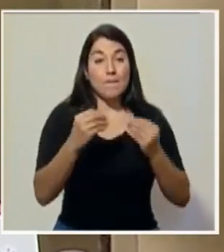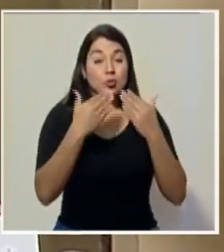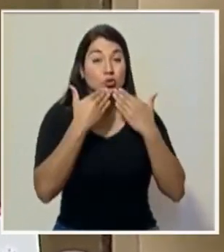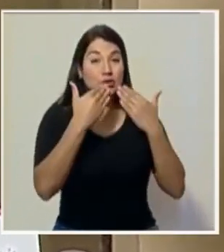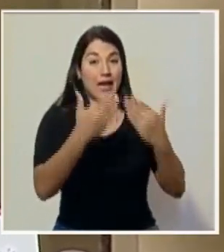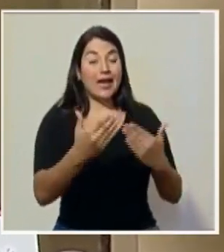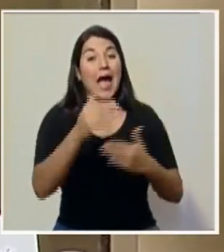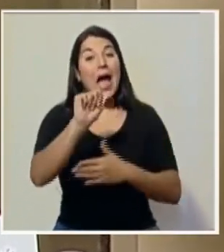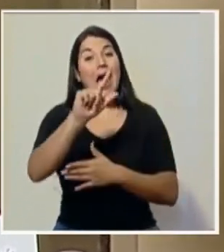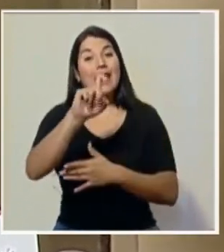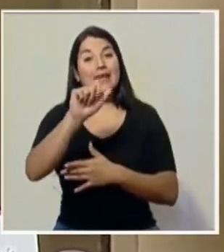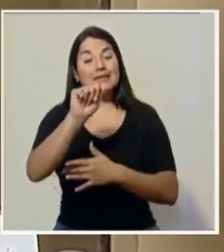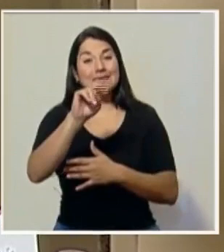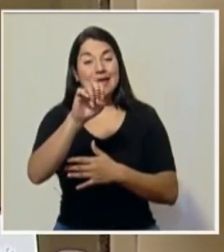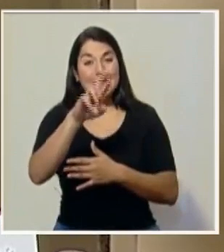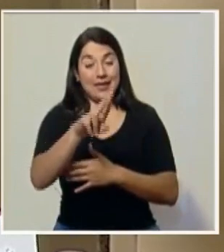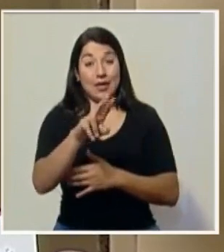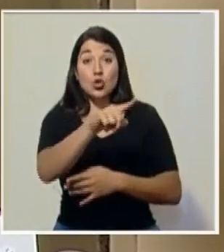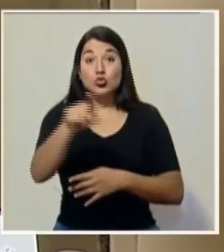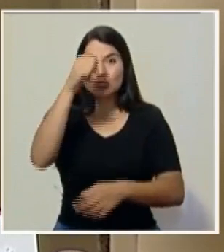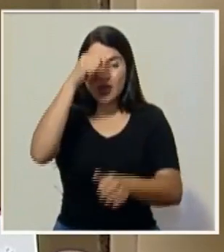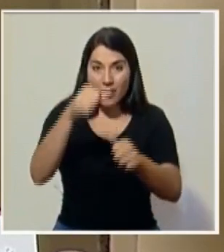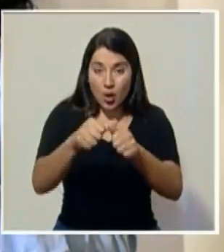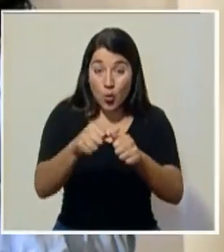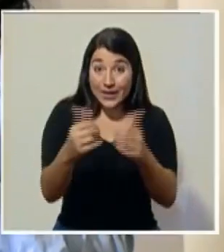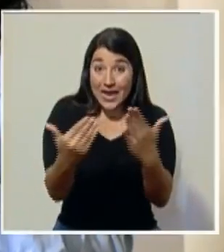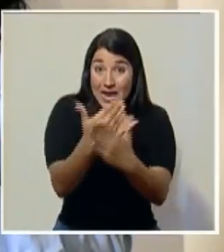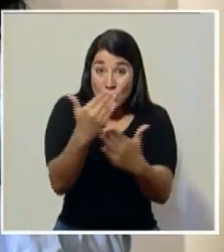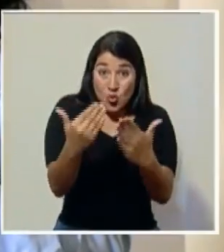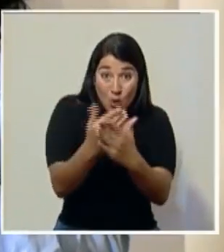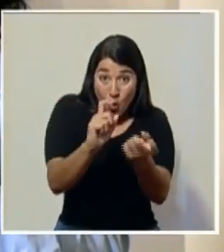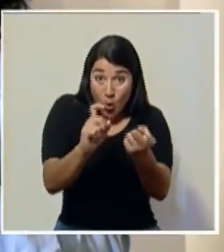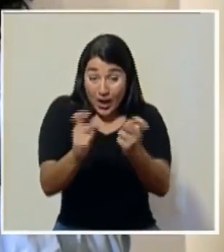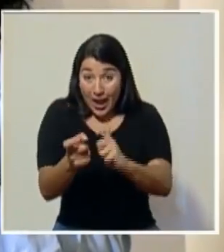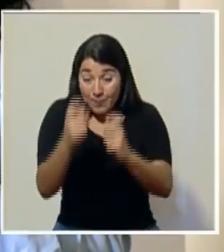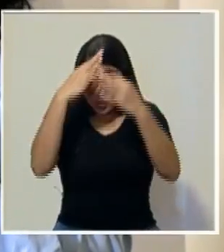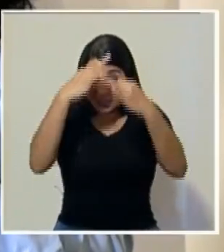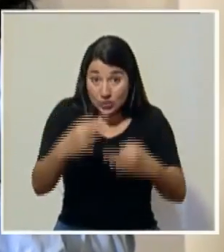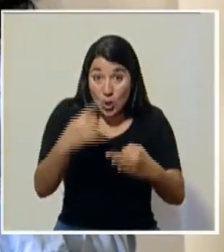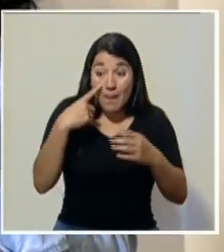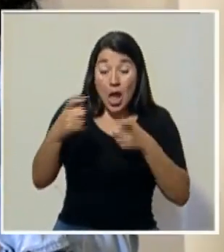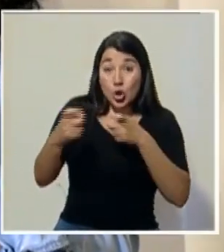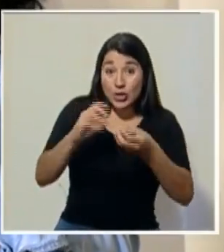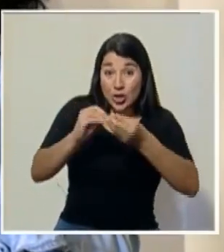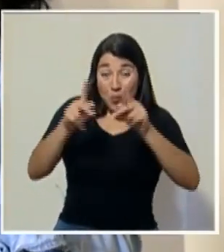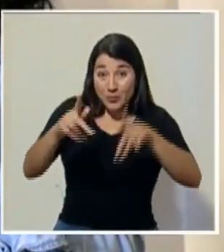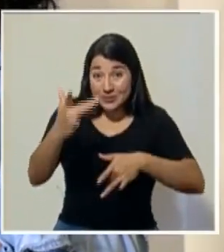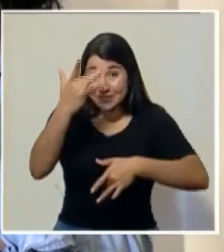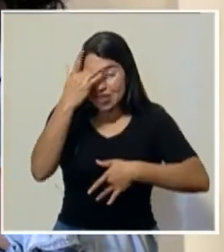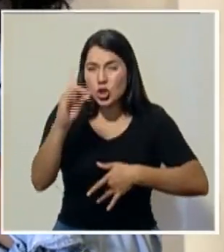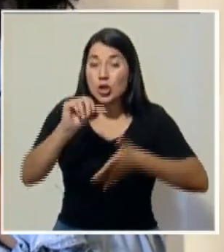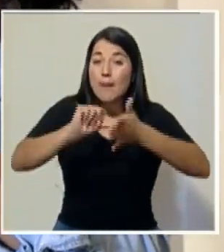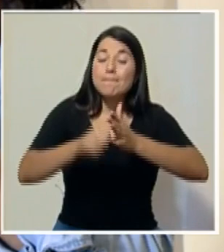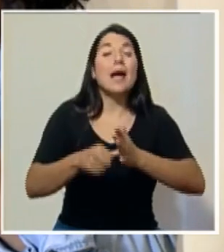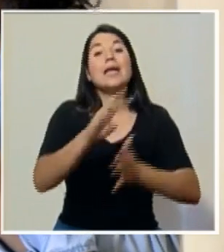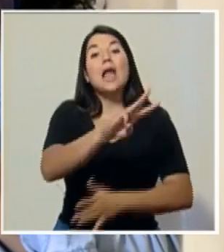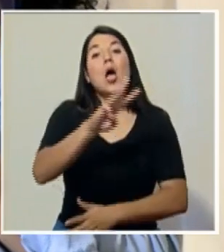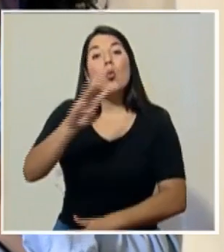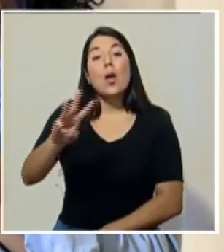Muchas gracias a don Alexander Solís y recordarle la nueva actualización de medidas para aplanar la curva de contagio está en el sitio web